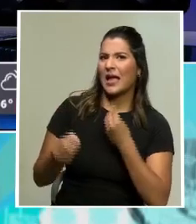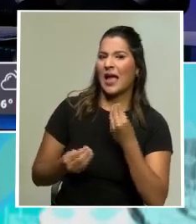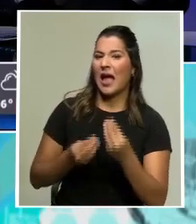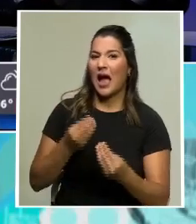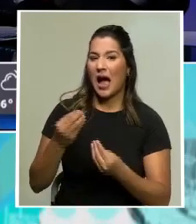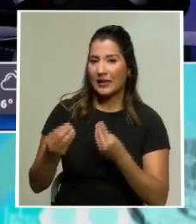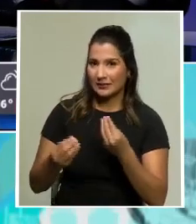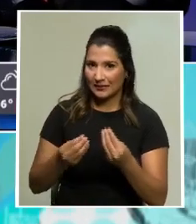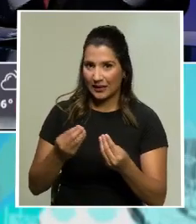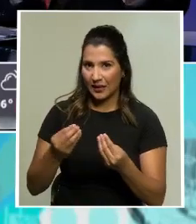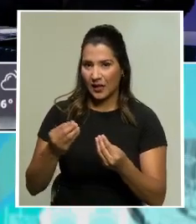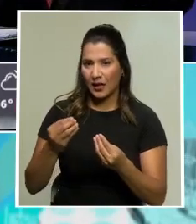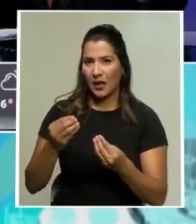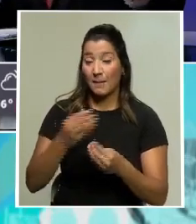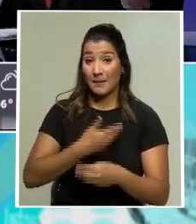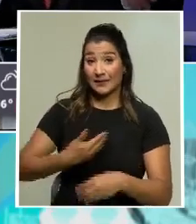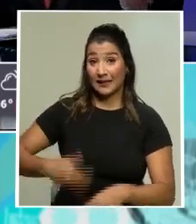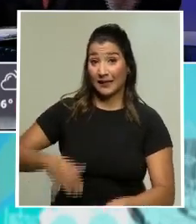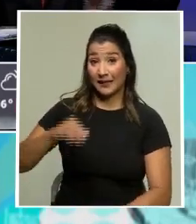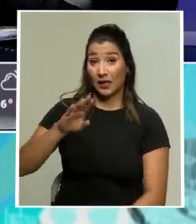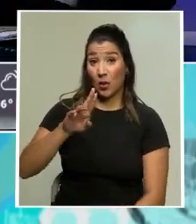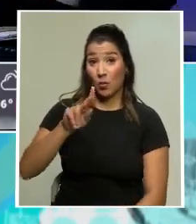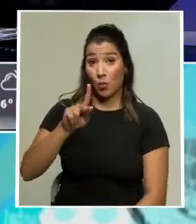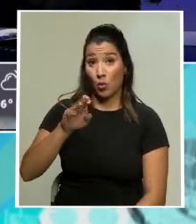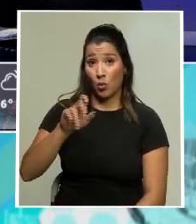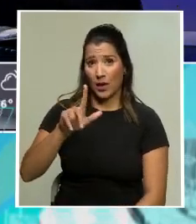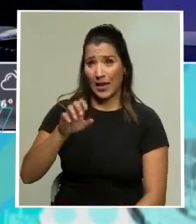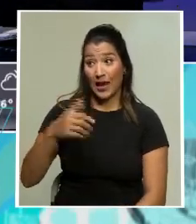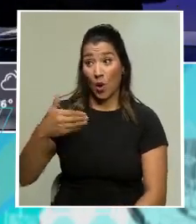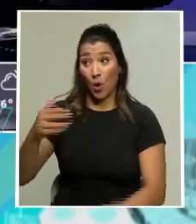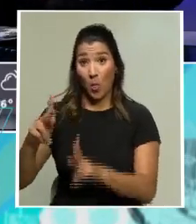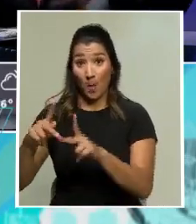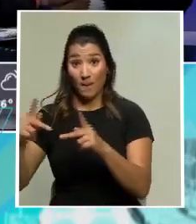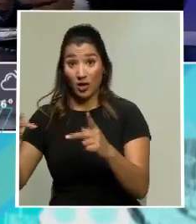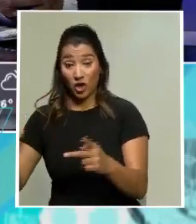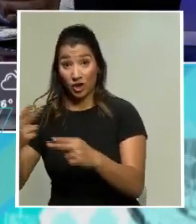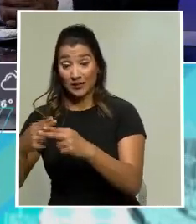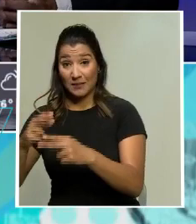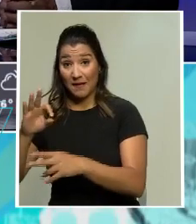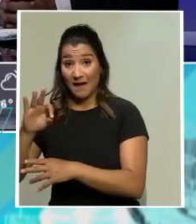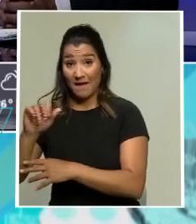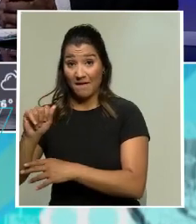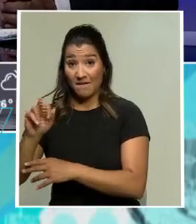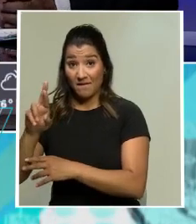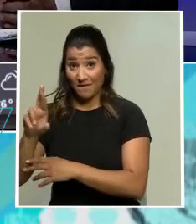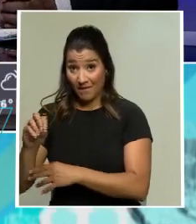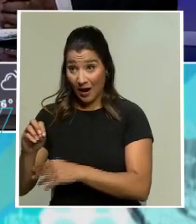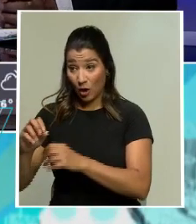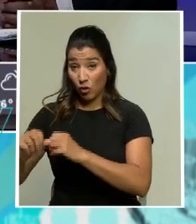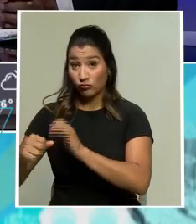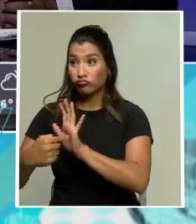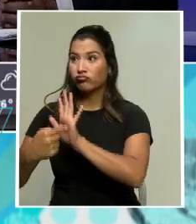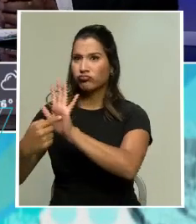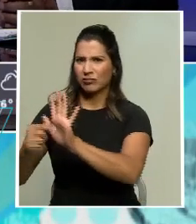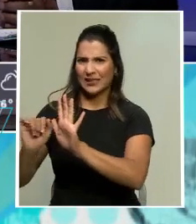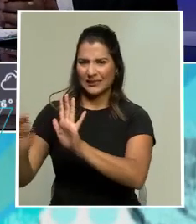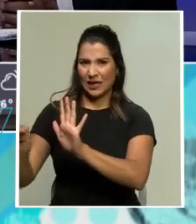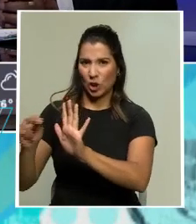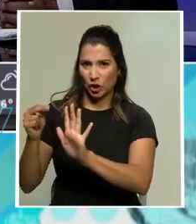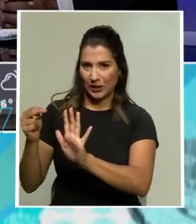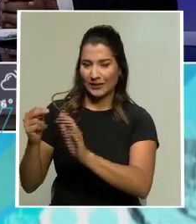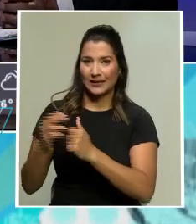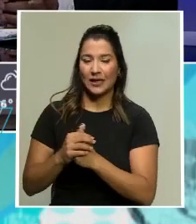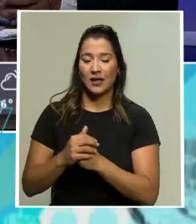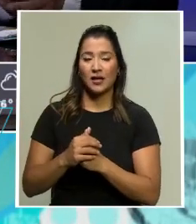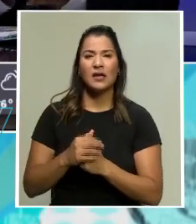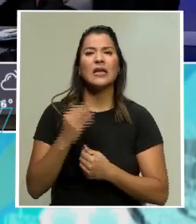reportajes del Faro? En lugar de investigar a esos funcionarios públicos que están negociando con las